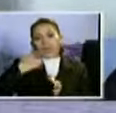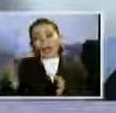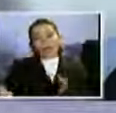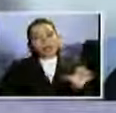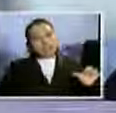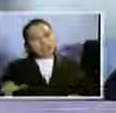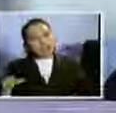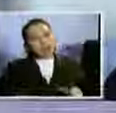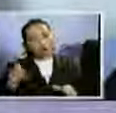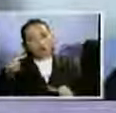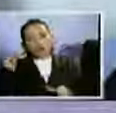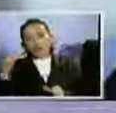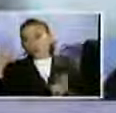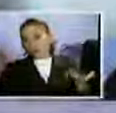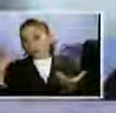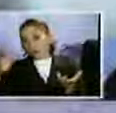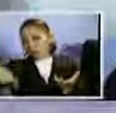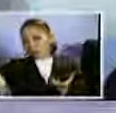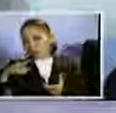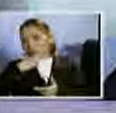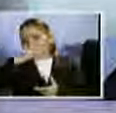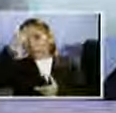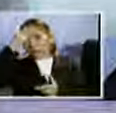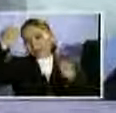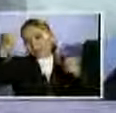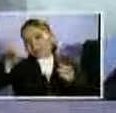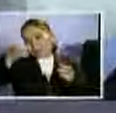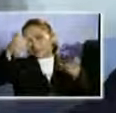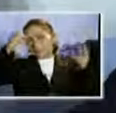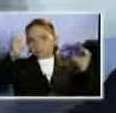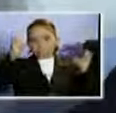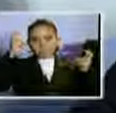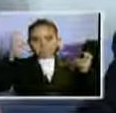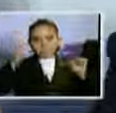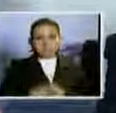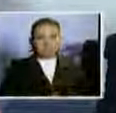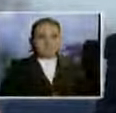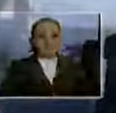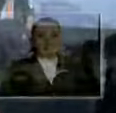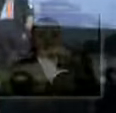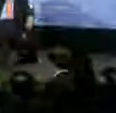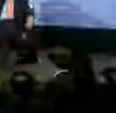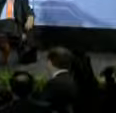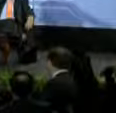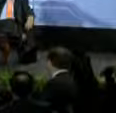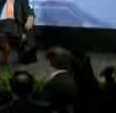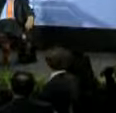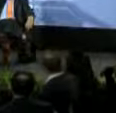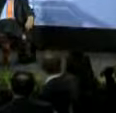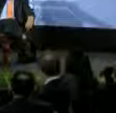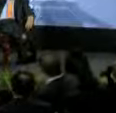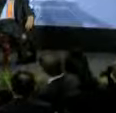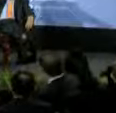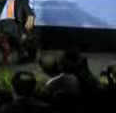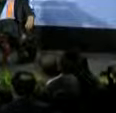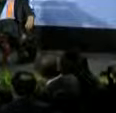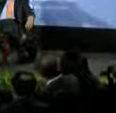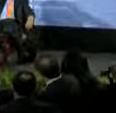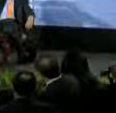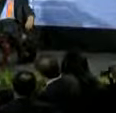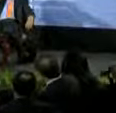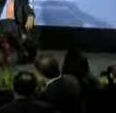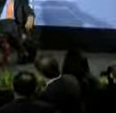que Naciones Unidas podría estar usando en este tipo de áreas. Embajador. Viéndolo desde una perspectiva